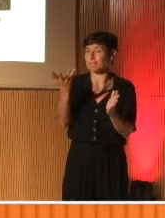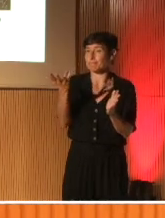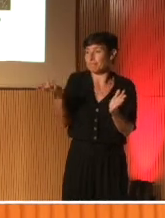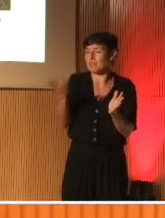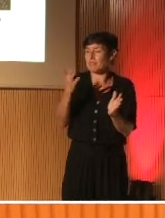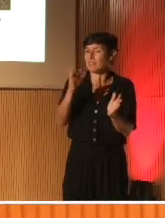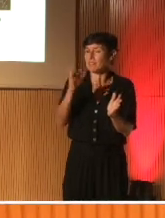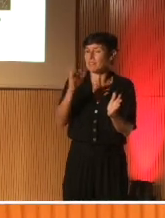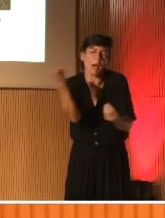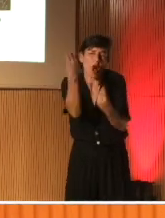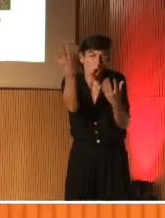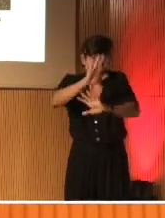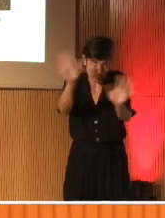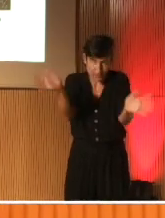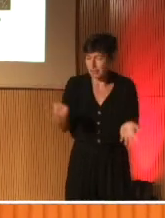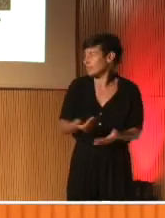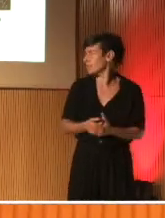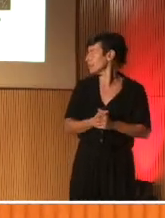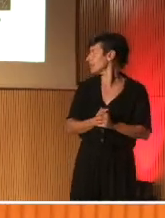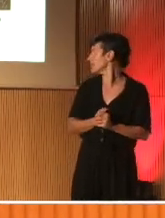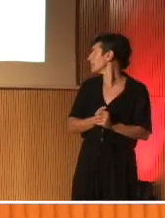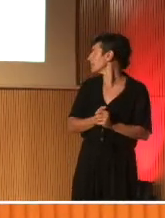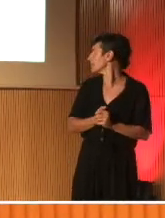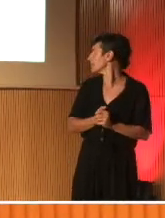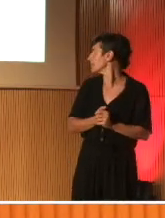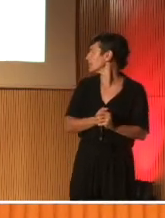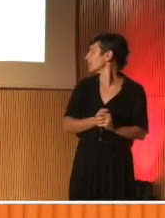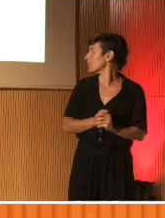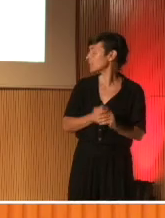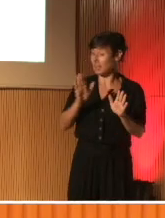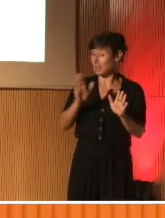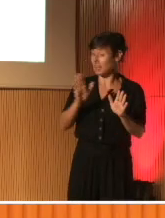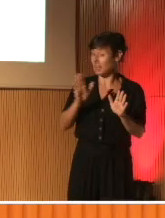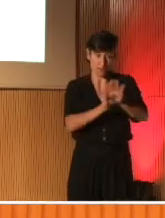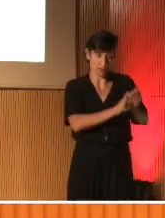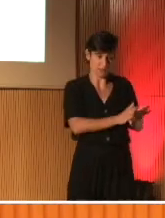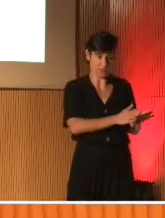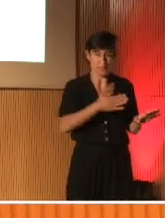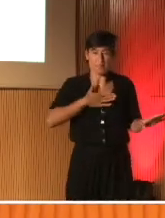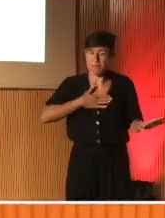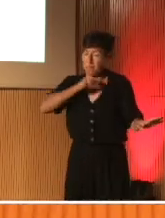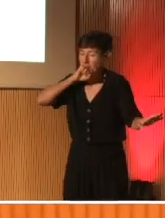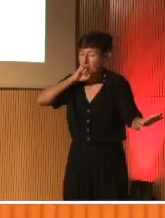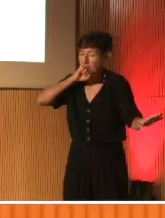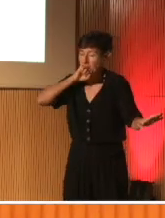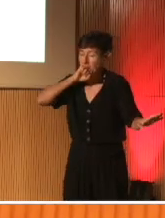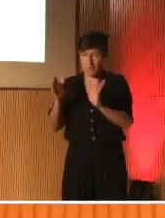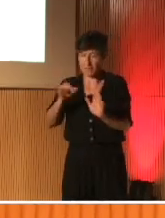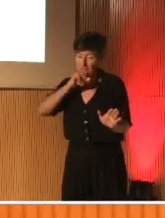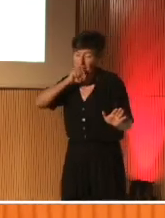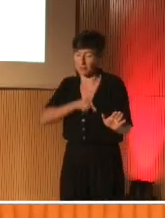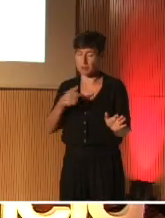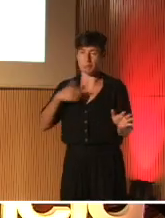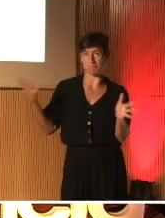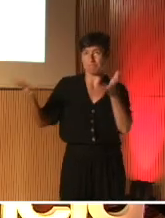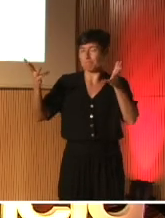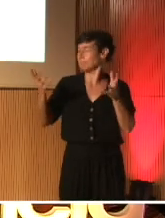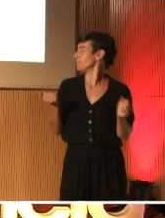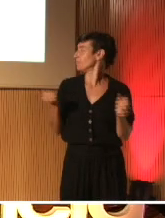sí mejor mejor mejor estudiada slayer y por otra parte y este es mi parte favorita aquí es donde vengo ya arriba